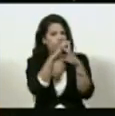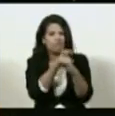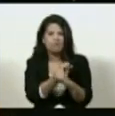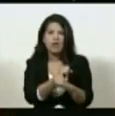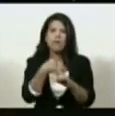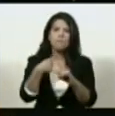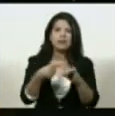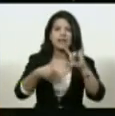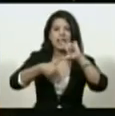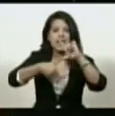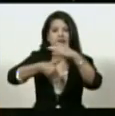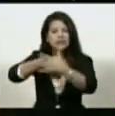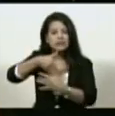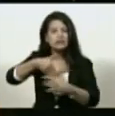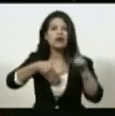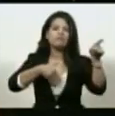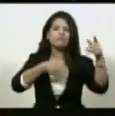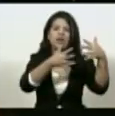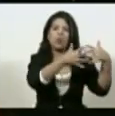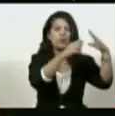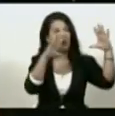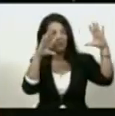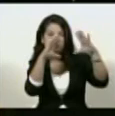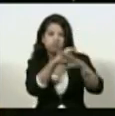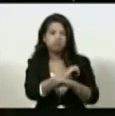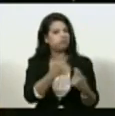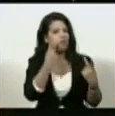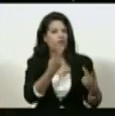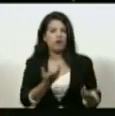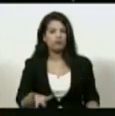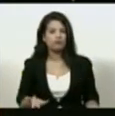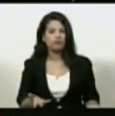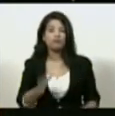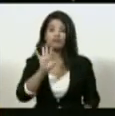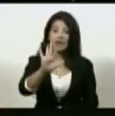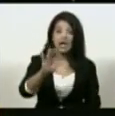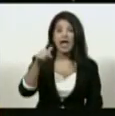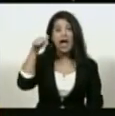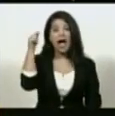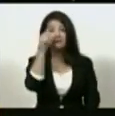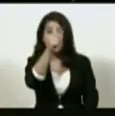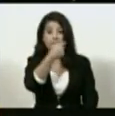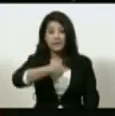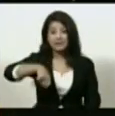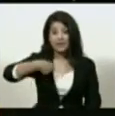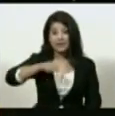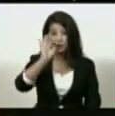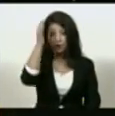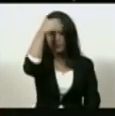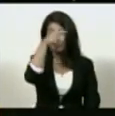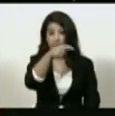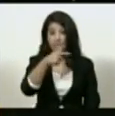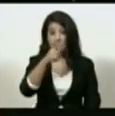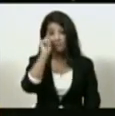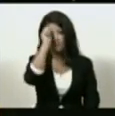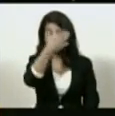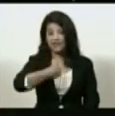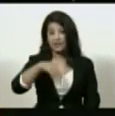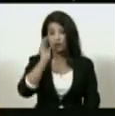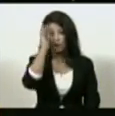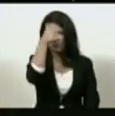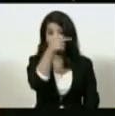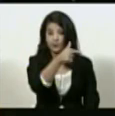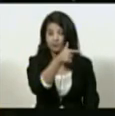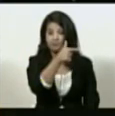Unidos. Tenemos en la presidencia, lamentablemente, del país más poderoso del mundo, un presidente